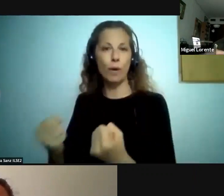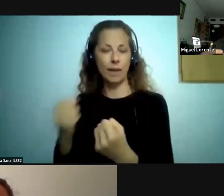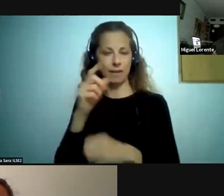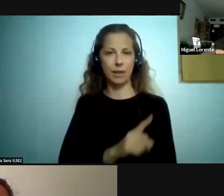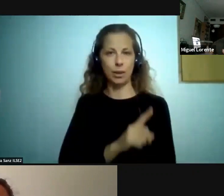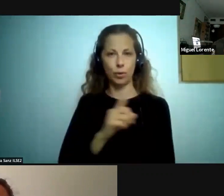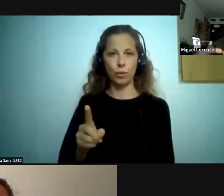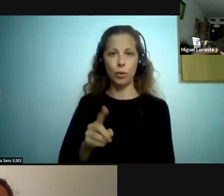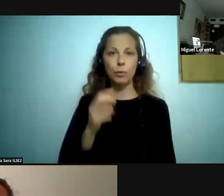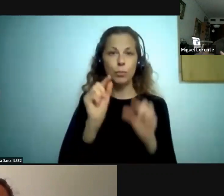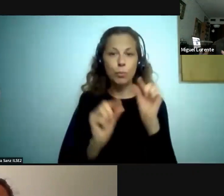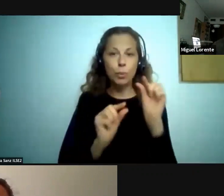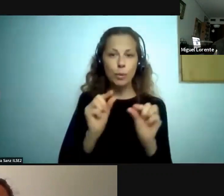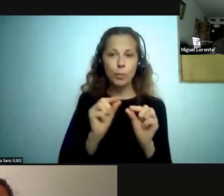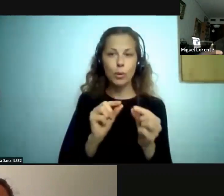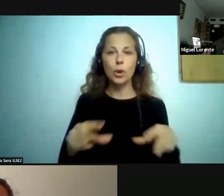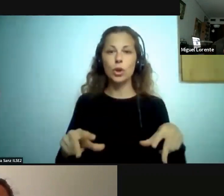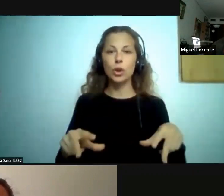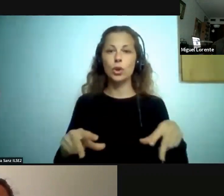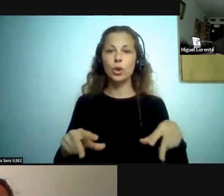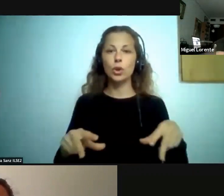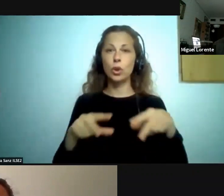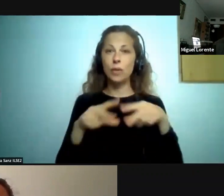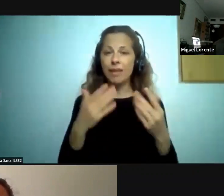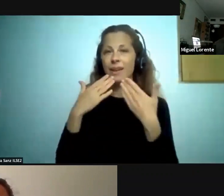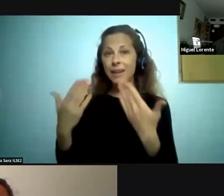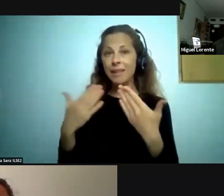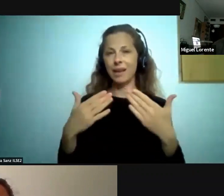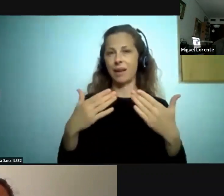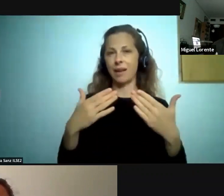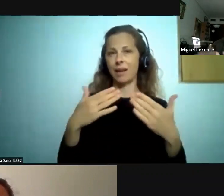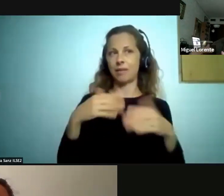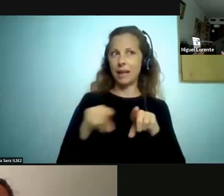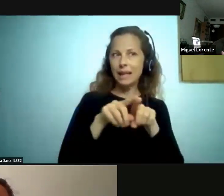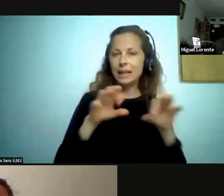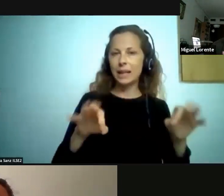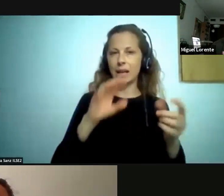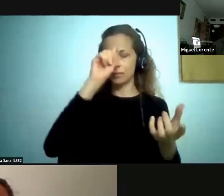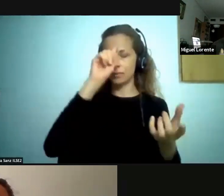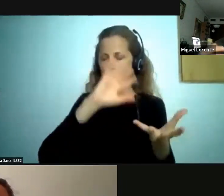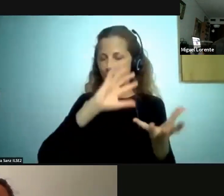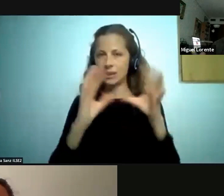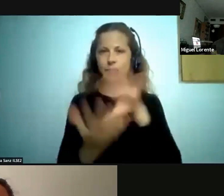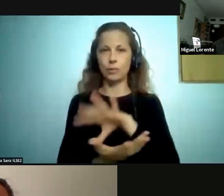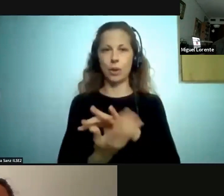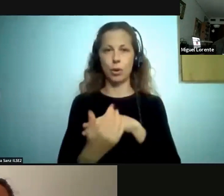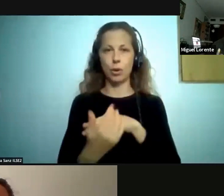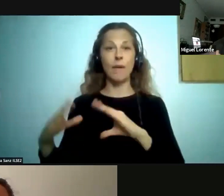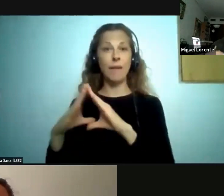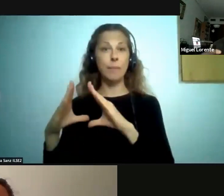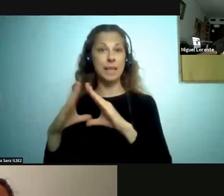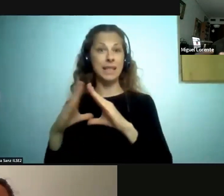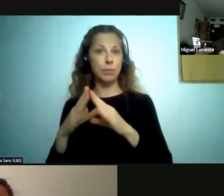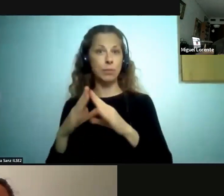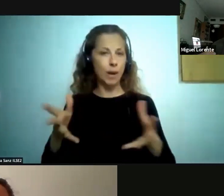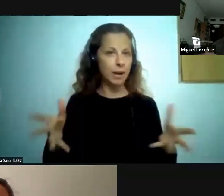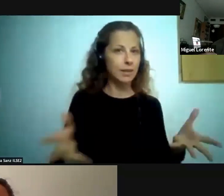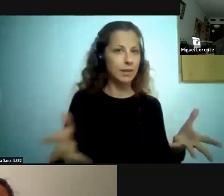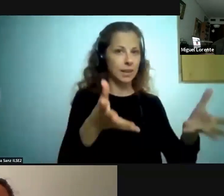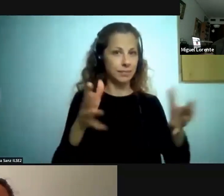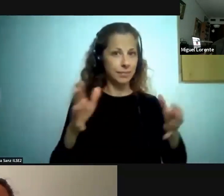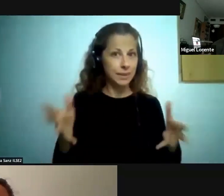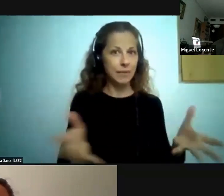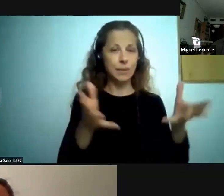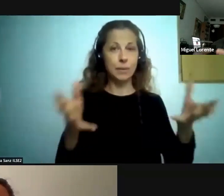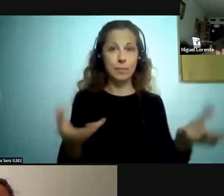sociedad, gracias a esa transformación crítica de las mujeres que el feminismo va impulsando y va poniendo sobre la mesa,